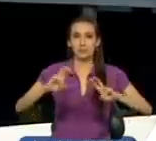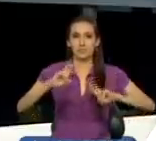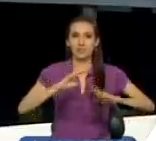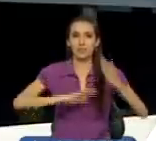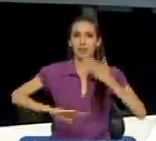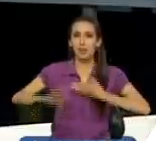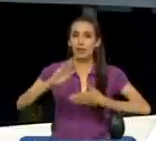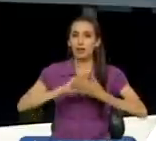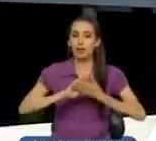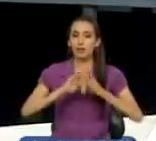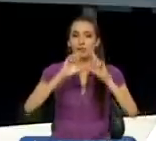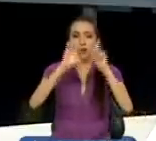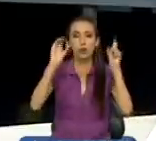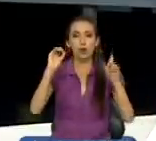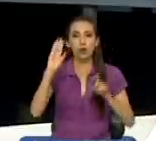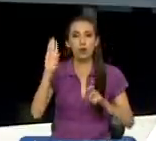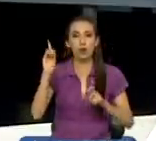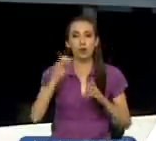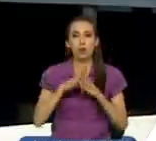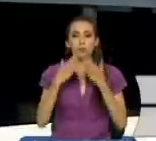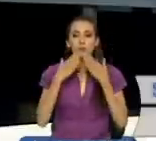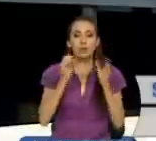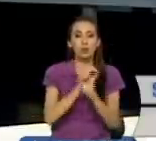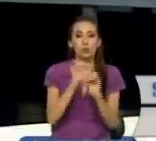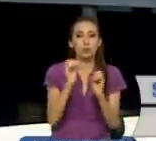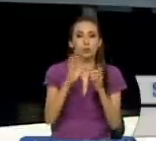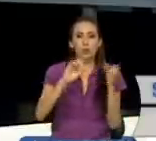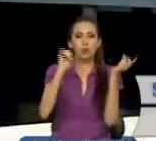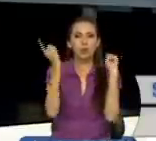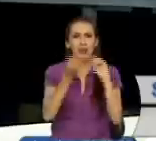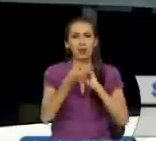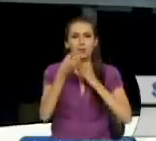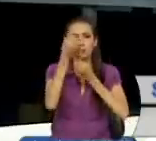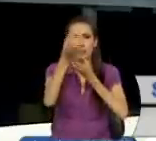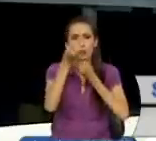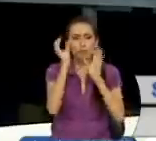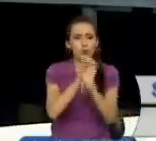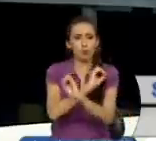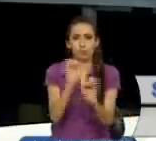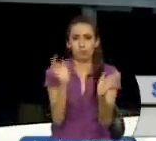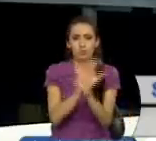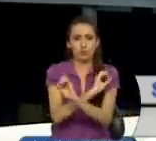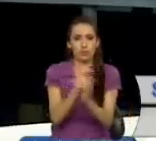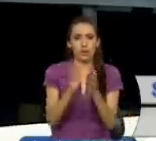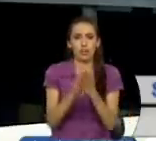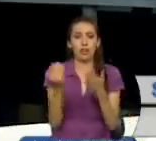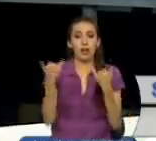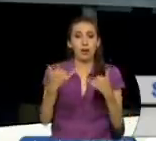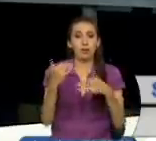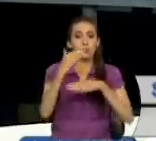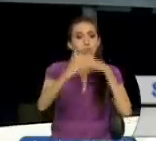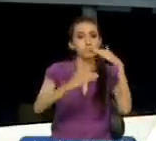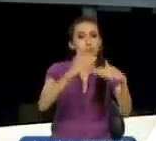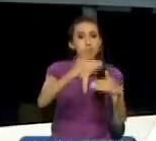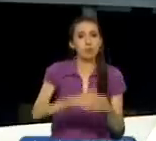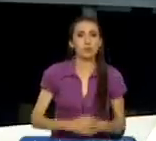ode brech asegura que su defendido no alteró datos en la transcripción de audios vinculados a este